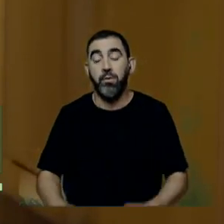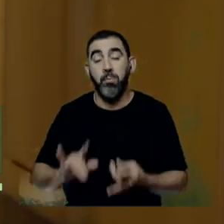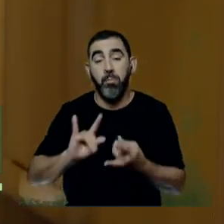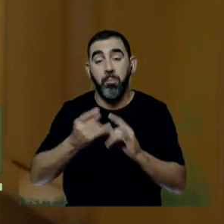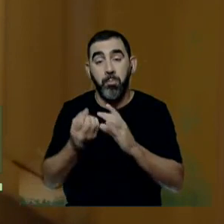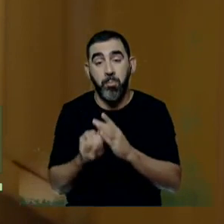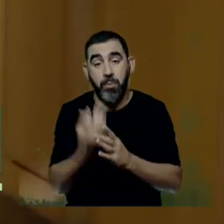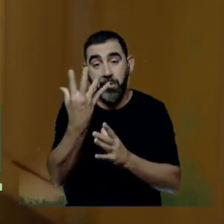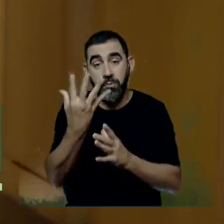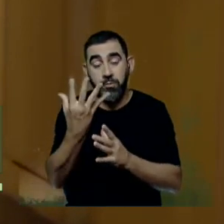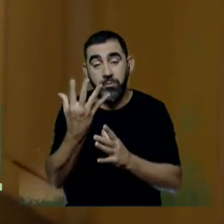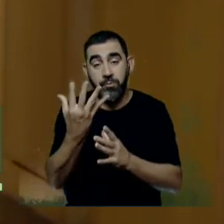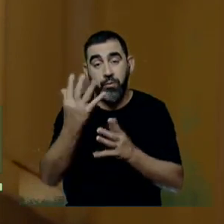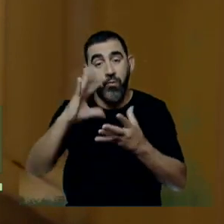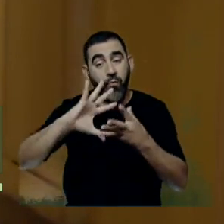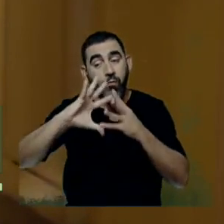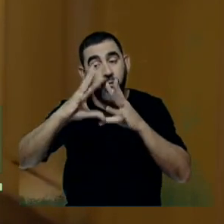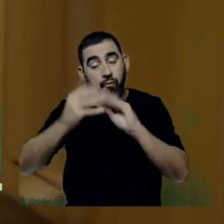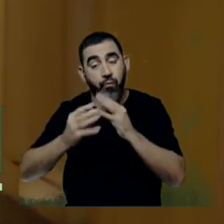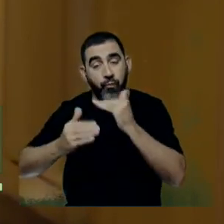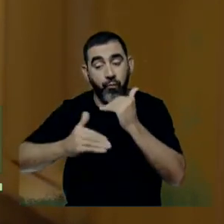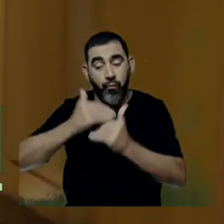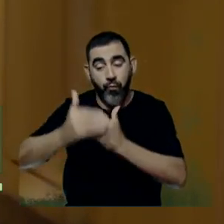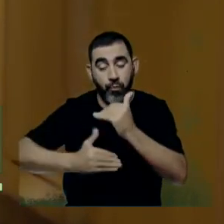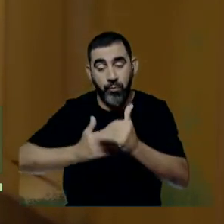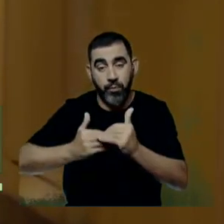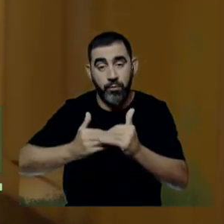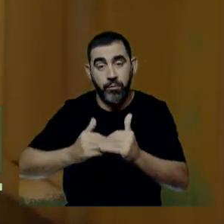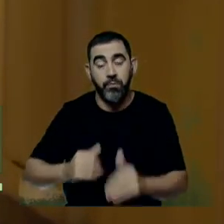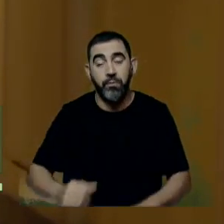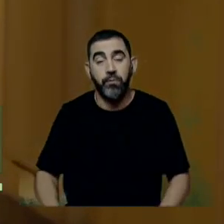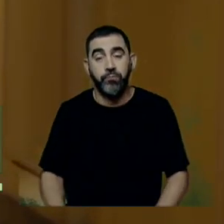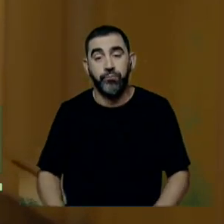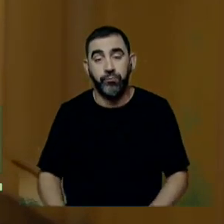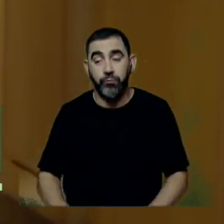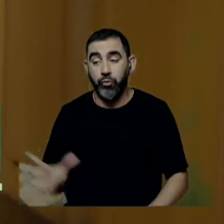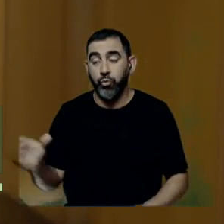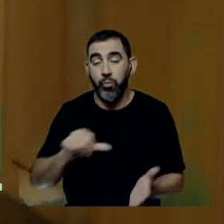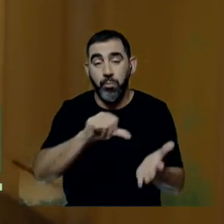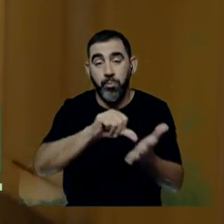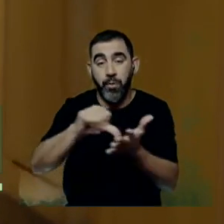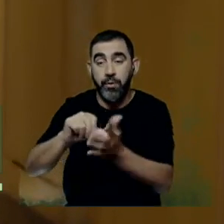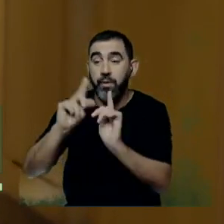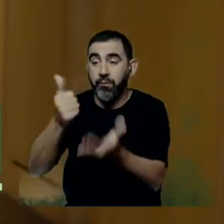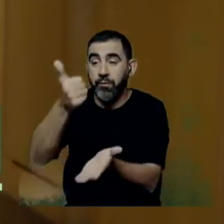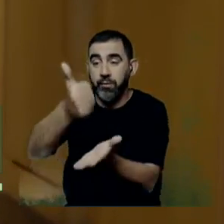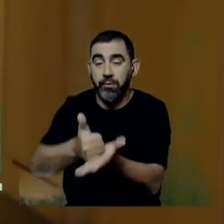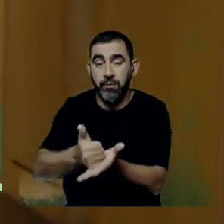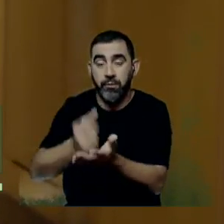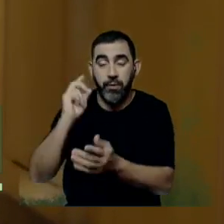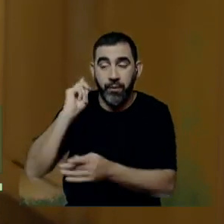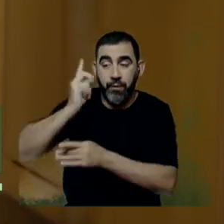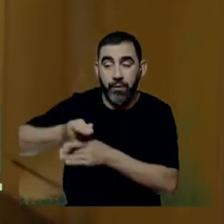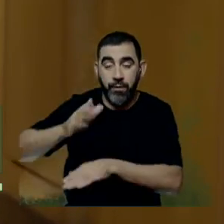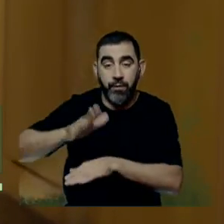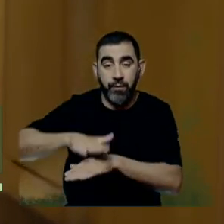del Mercosur tiene una forma de funcionamiento que implica que todos los países tenemos que estar presentes para poder tomar